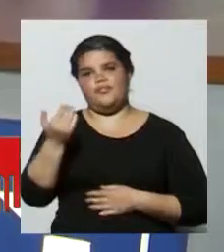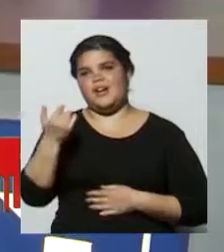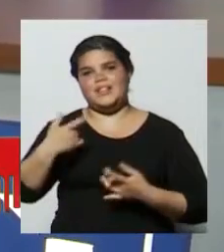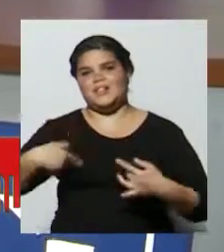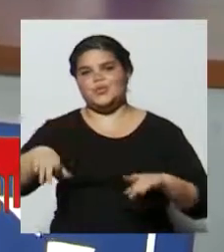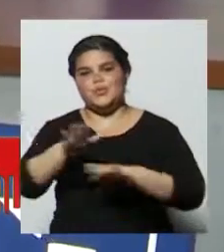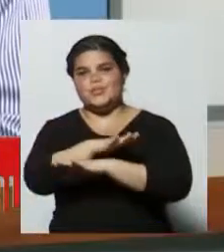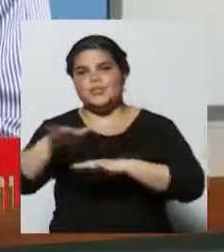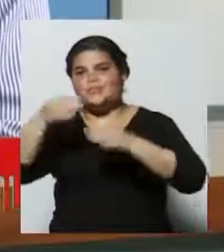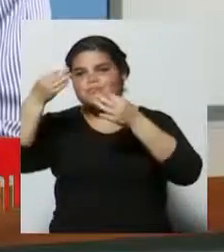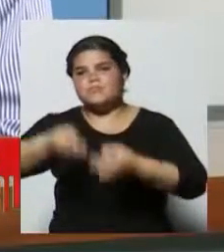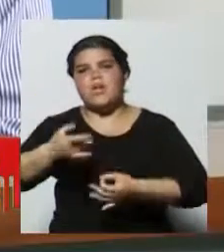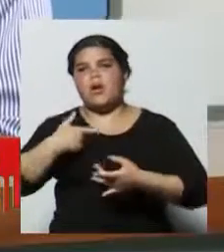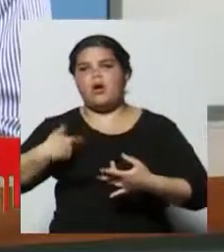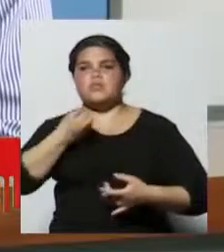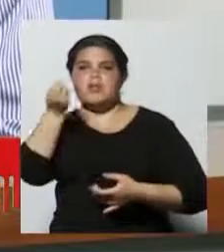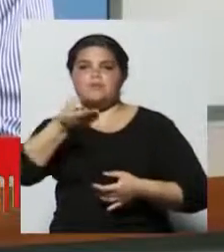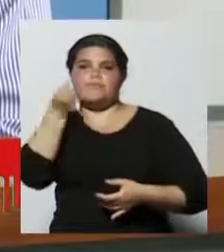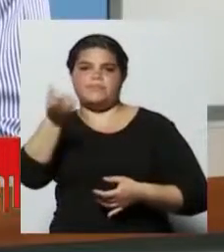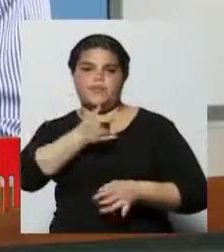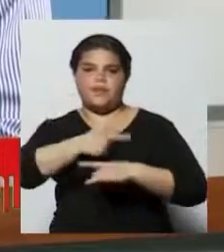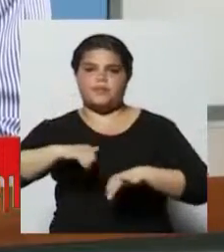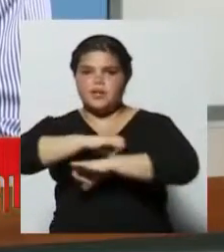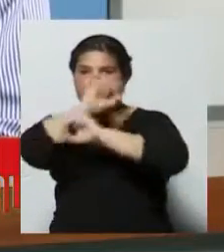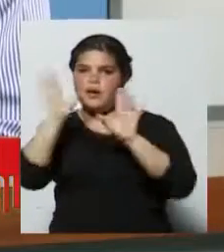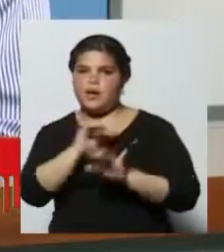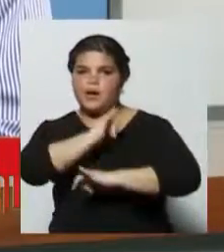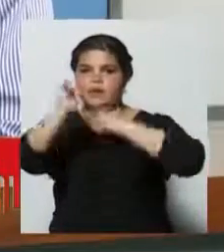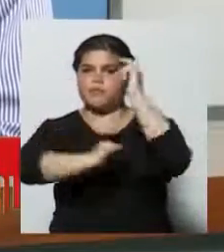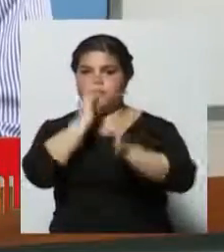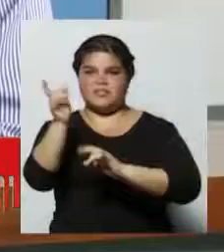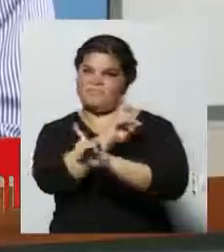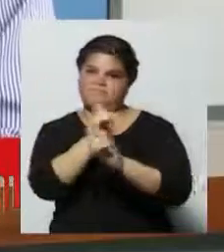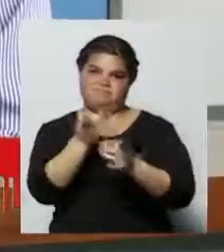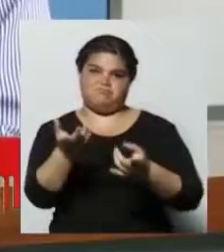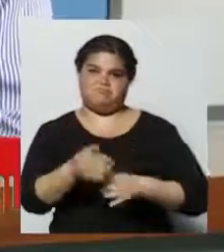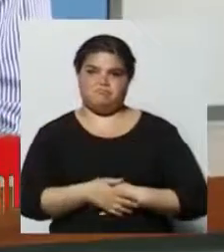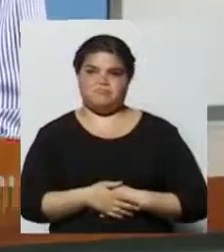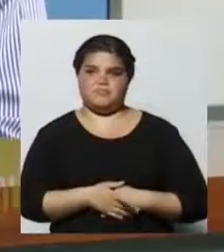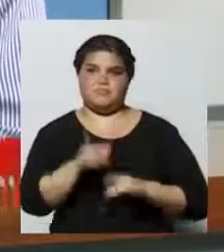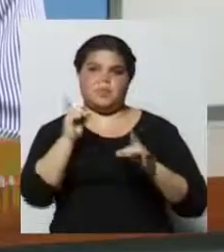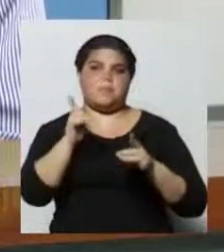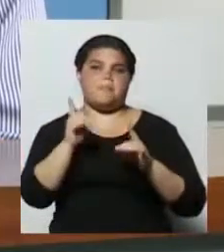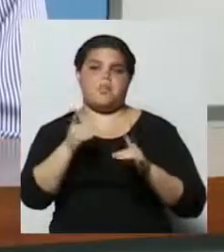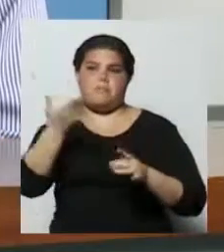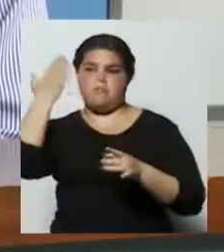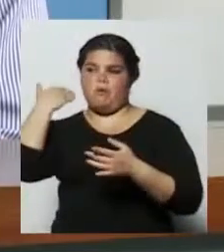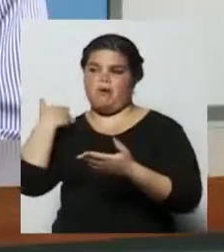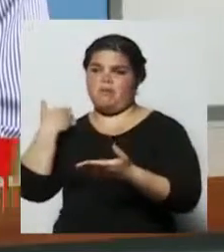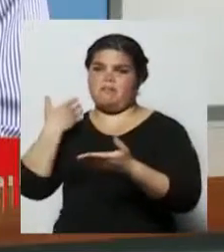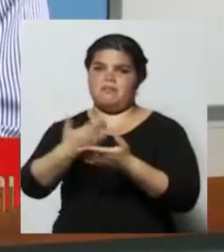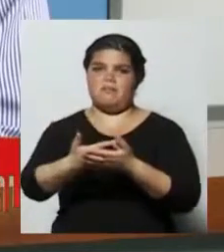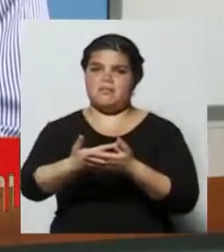Claro. nadie habla mucho, nadie quiere explicitar mucho, Claro. ¿no? Pero sobre todo con los antecedentes de estos economistas,